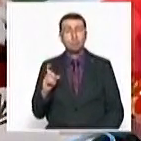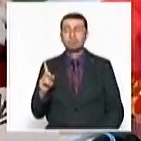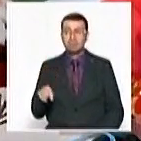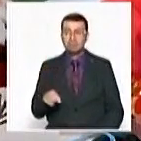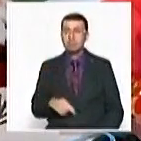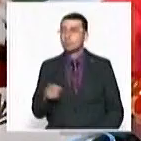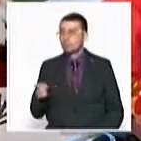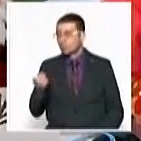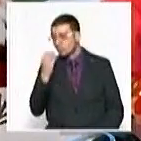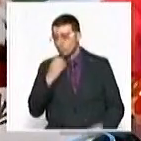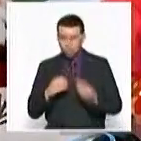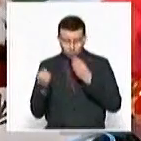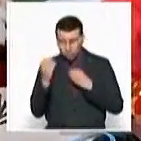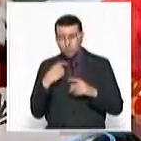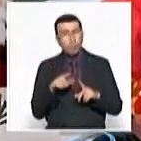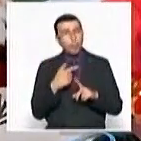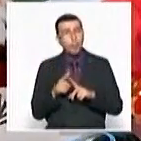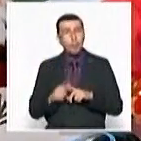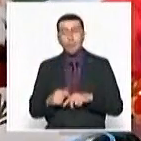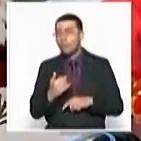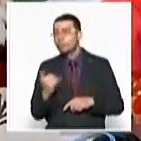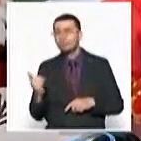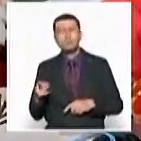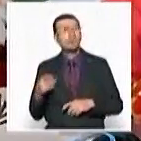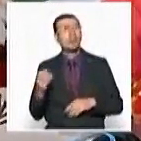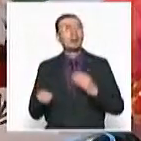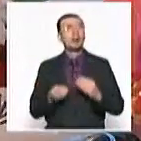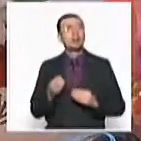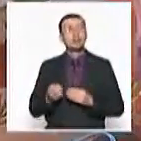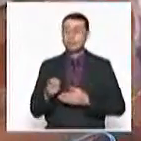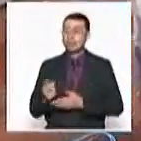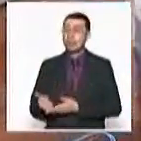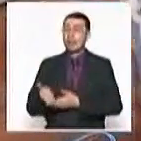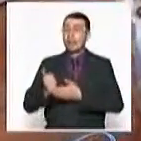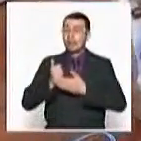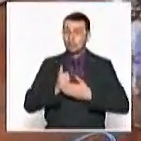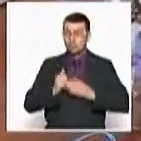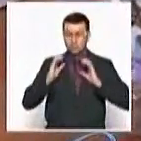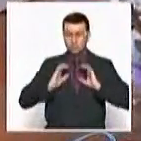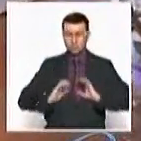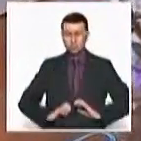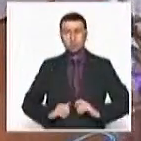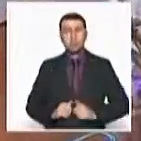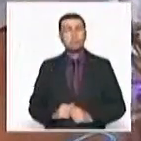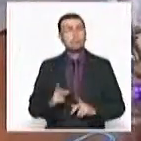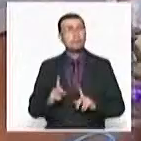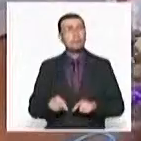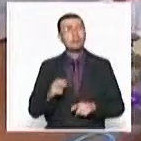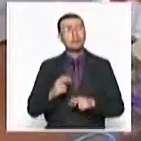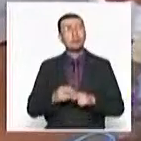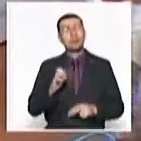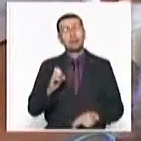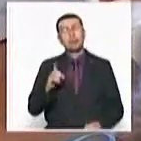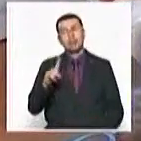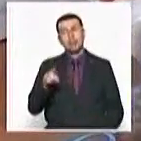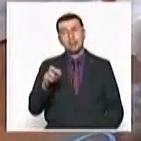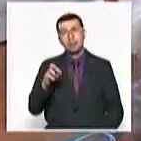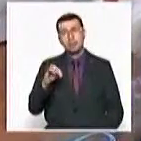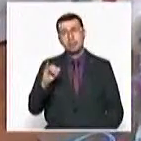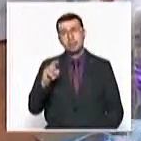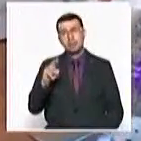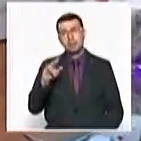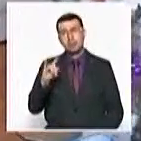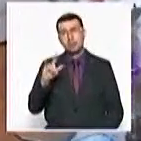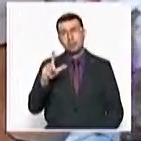Estos productos lo que hacen es dar suplementos dietarios. Consigan la espirulina, endulcenle